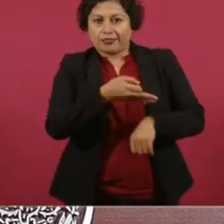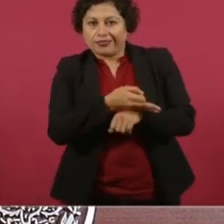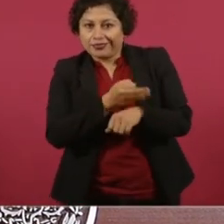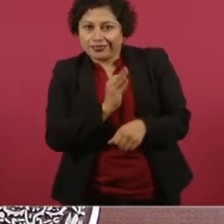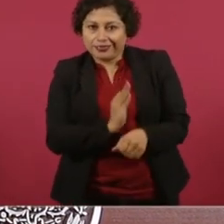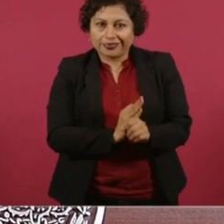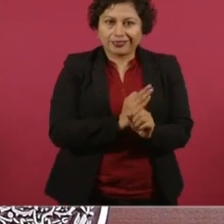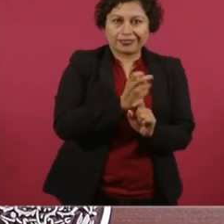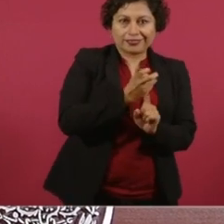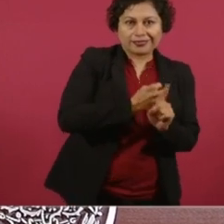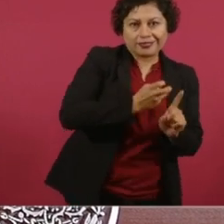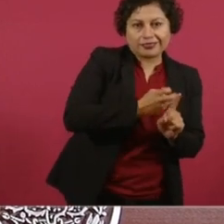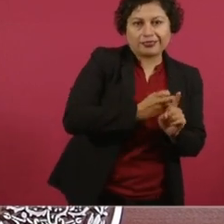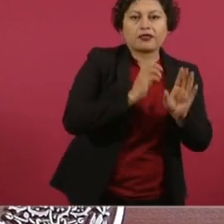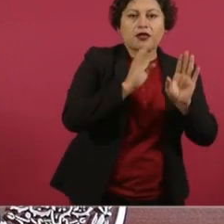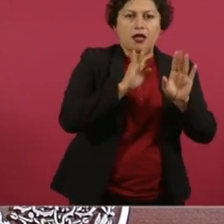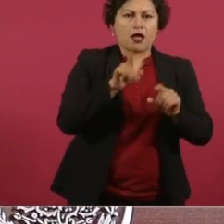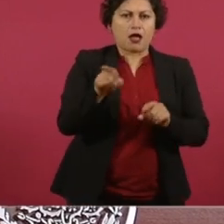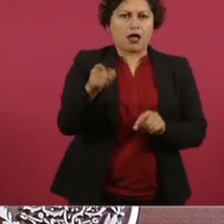inteligente,